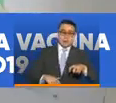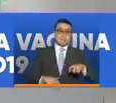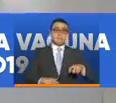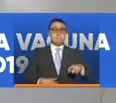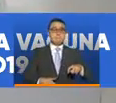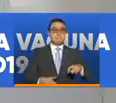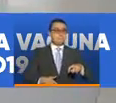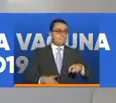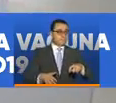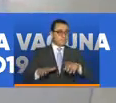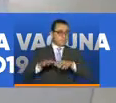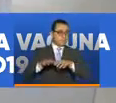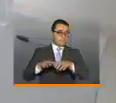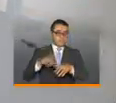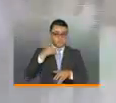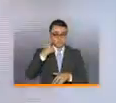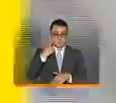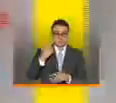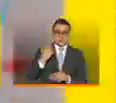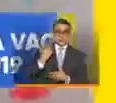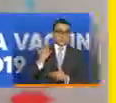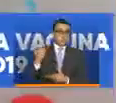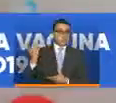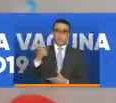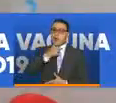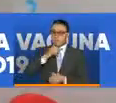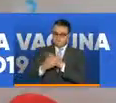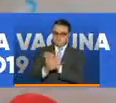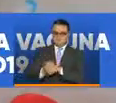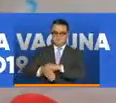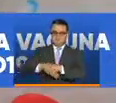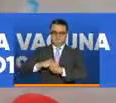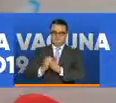vacuna mientras le voy a lavar las manos.